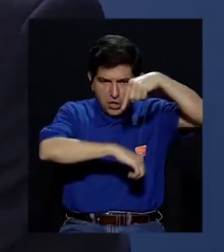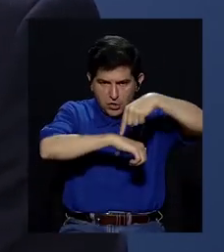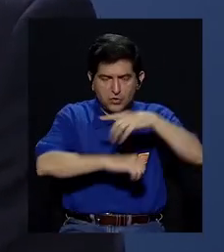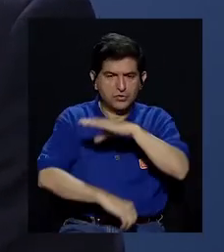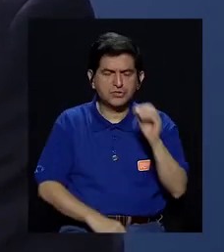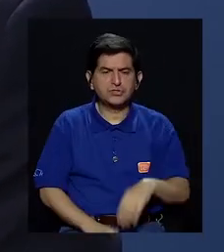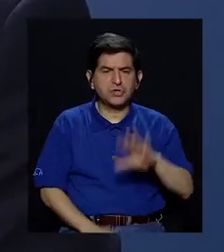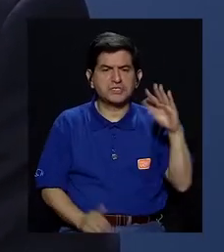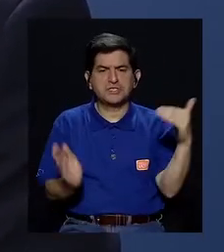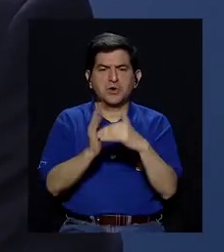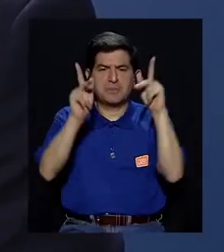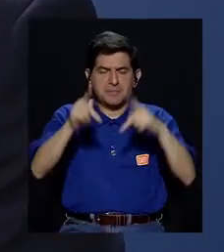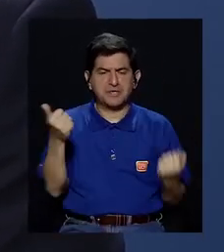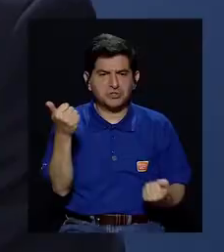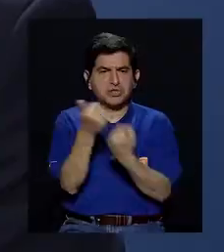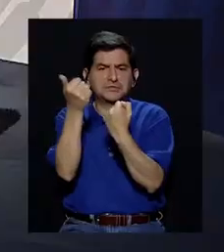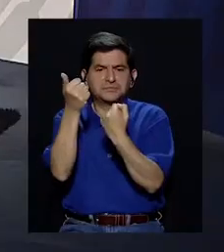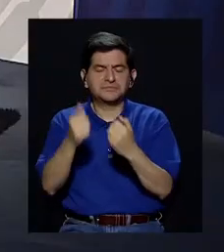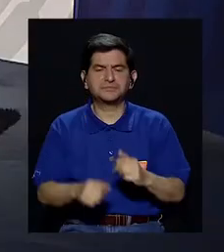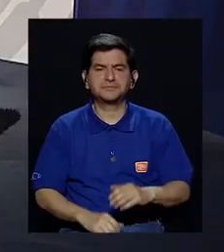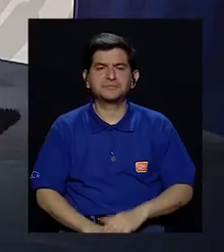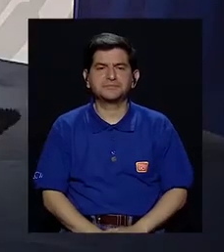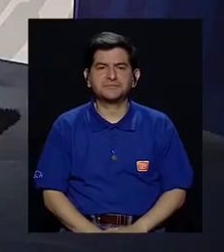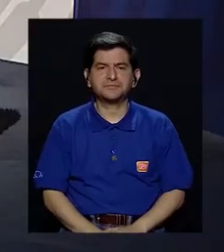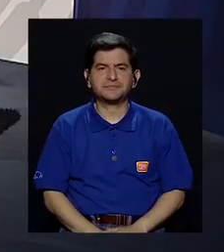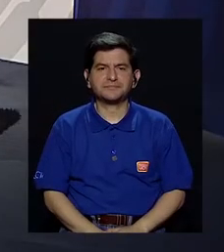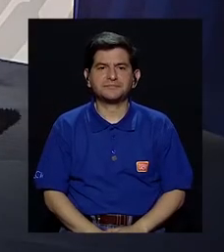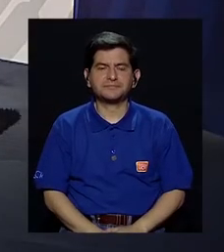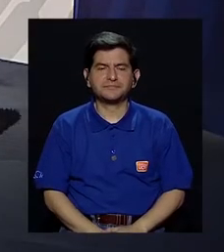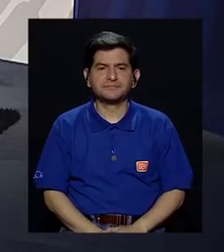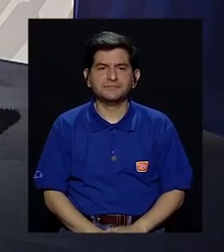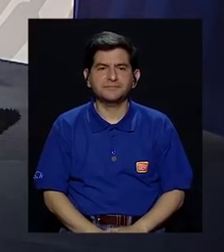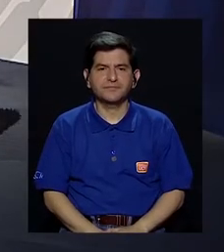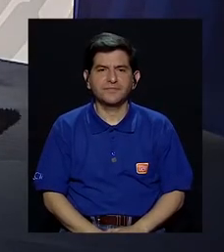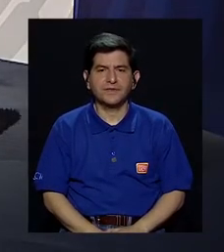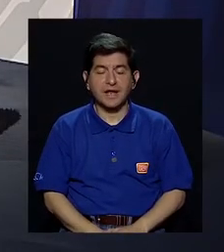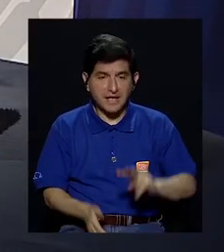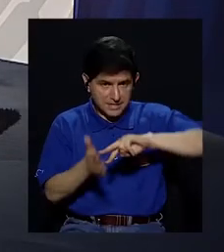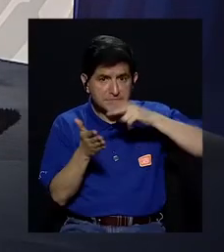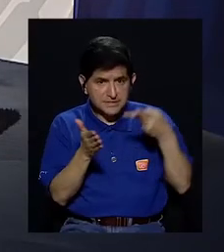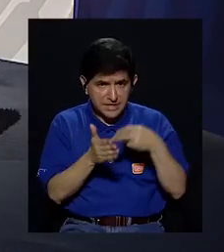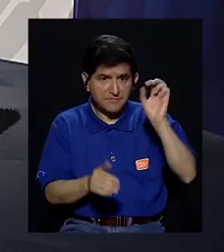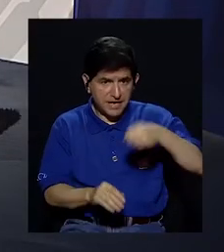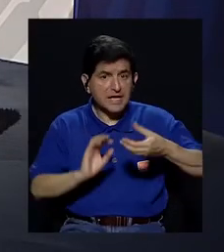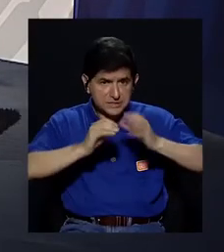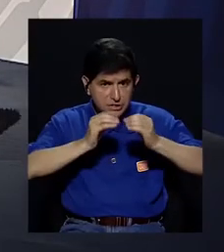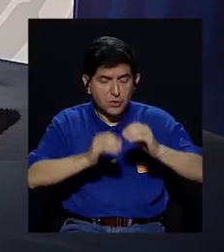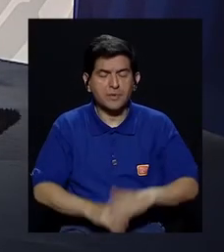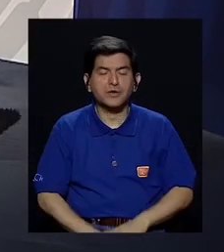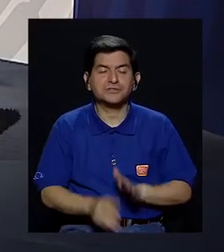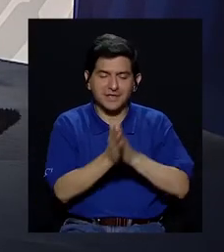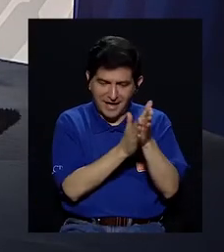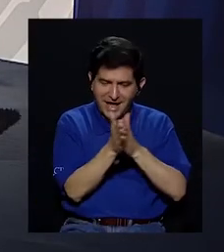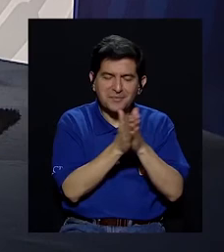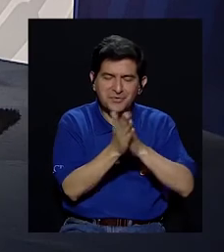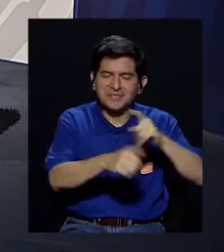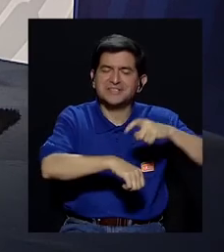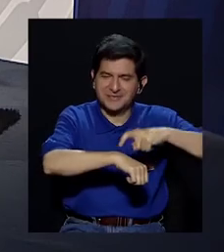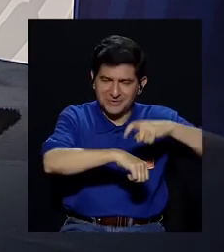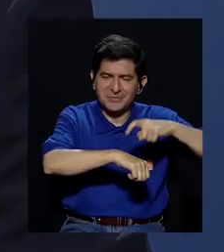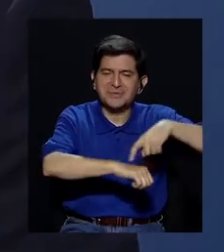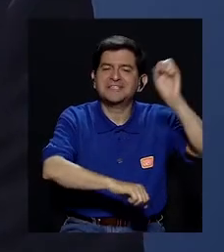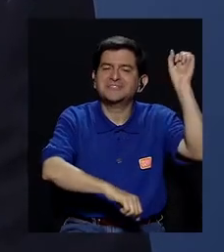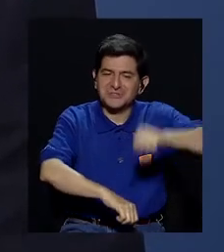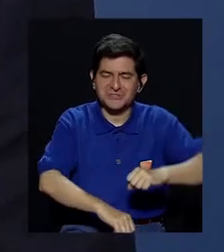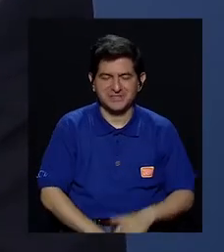y también le trajo como 5 mil seguidores o sea y digamos que está aprovechando la coyuntura